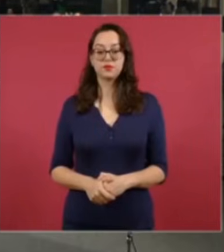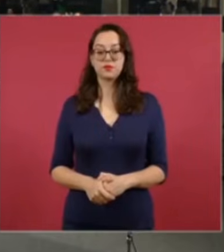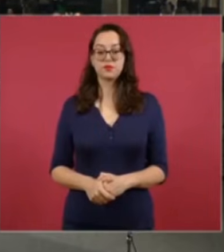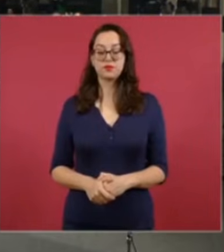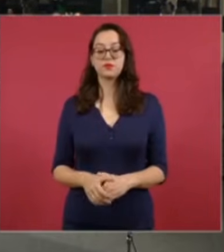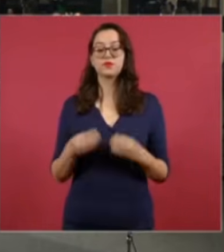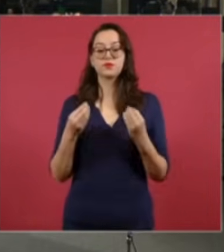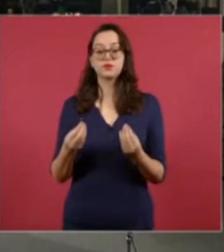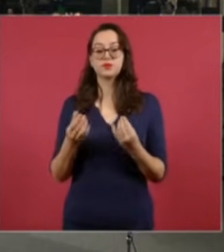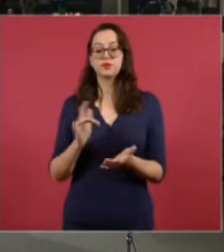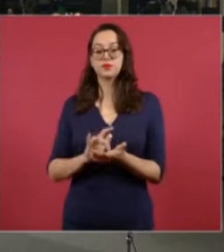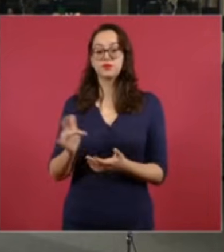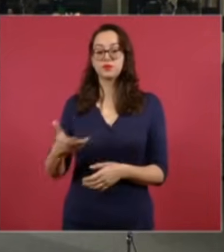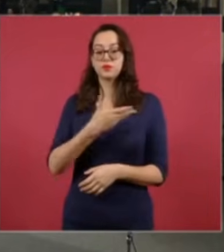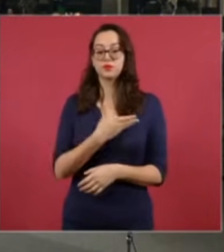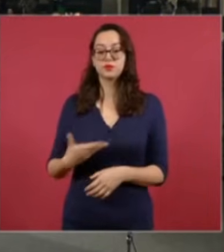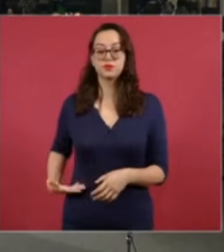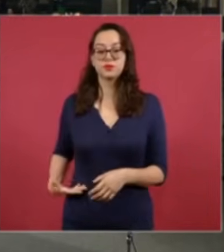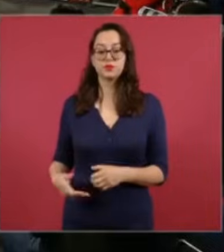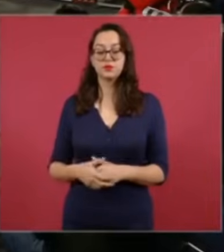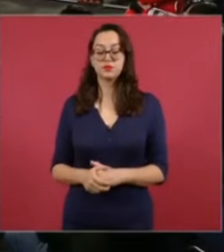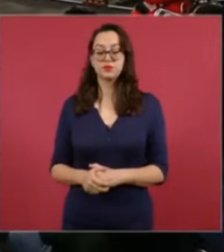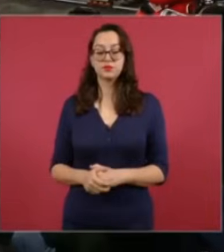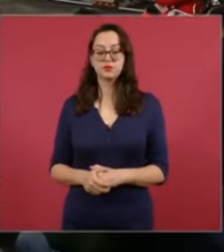Muchas gracias, presidente.